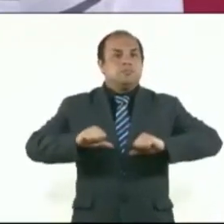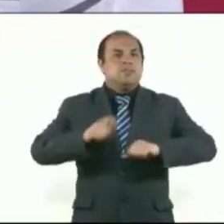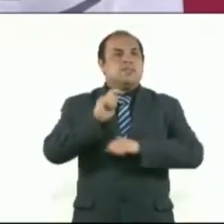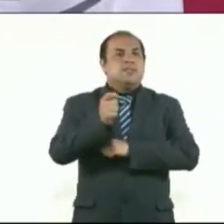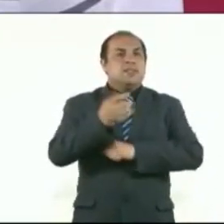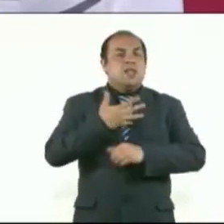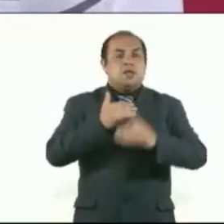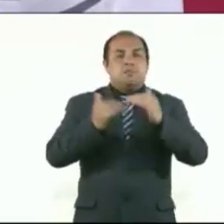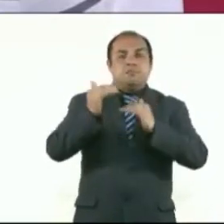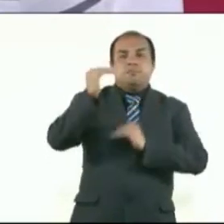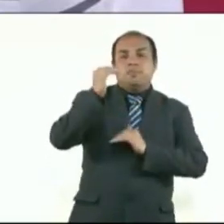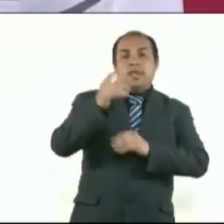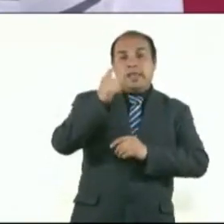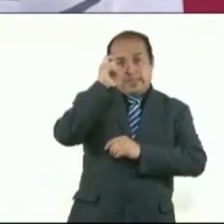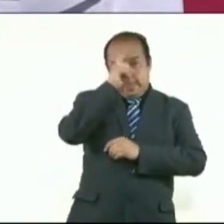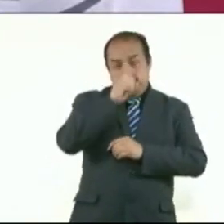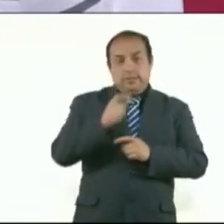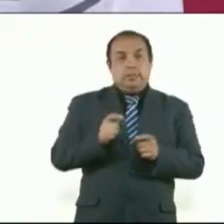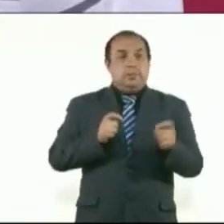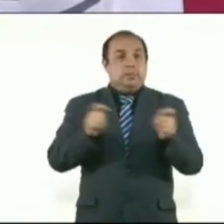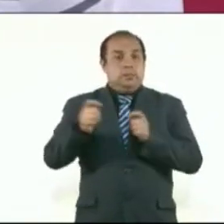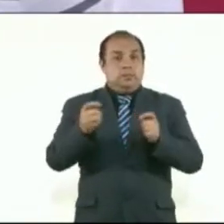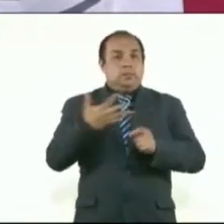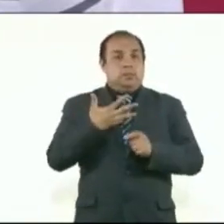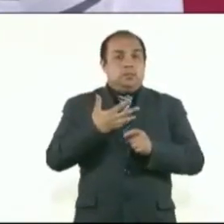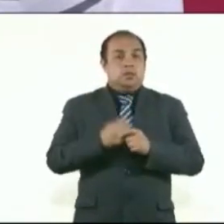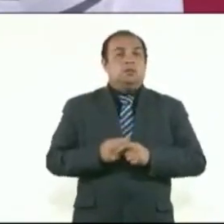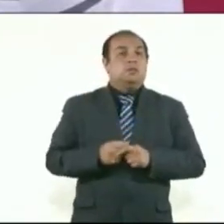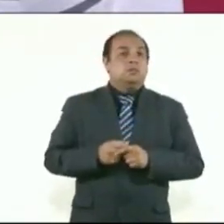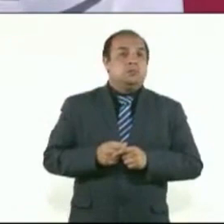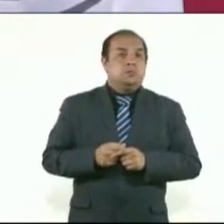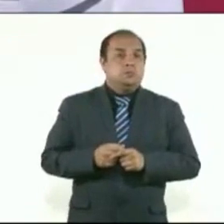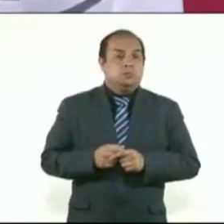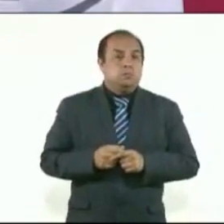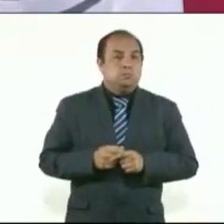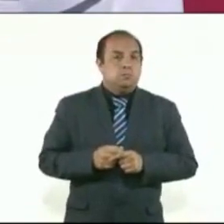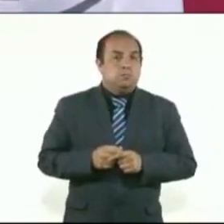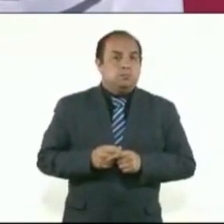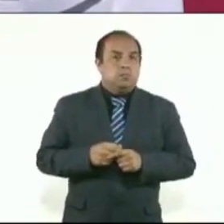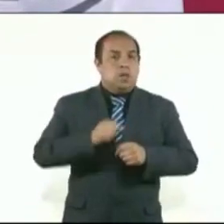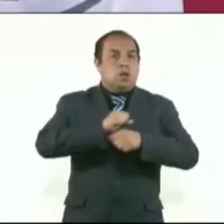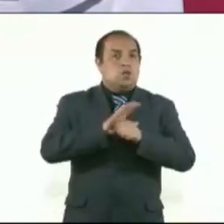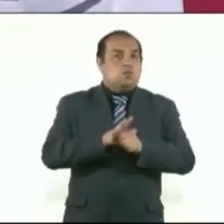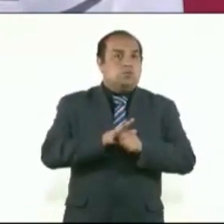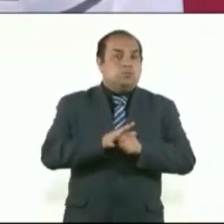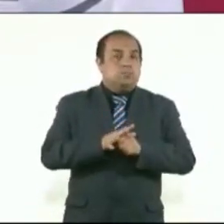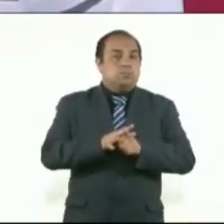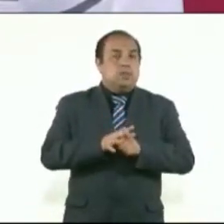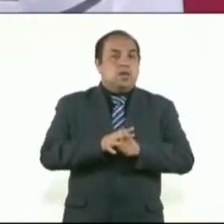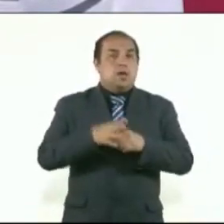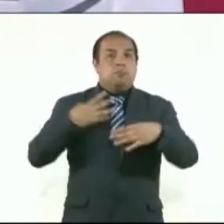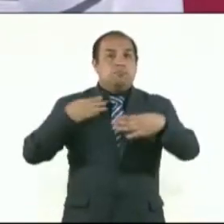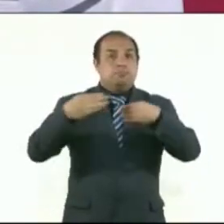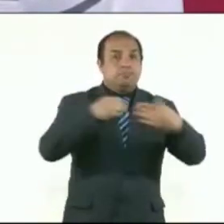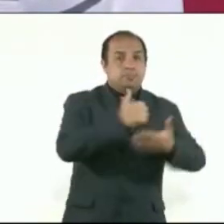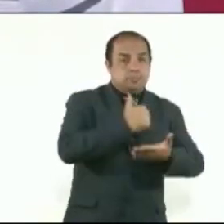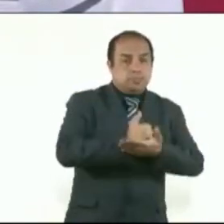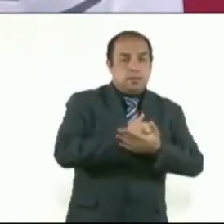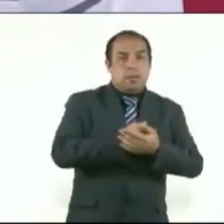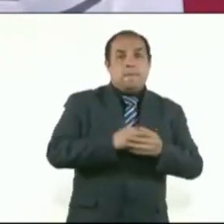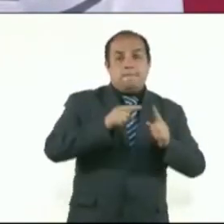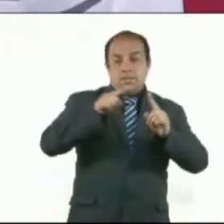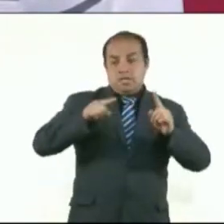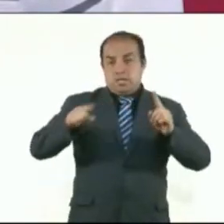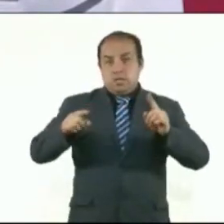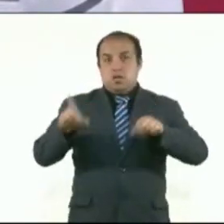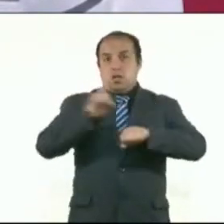es mucho más difícil contenerlo porque tienes ya una inercia de el COVID circulando en la ciudad. Cada día que vaya bajando es